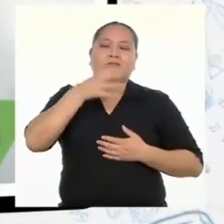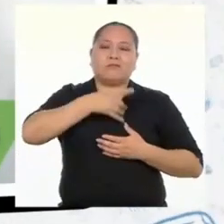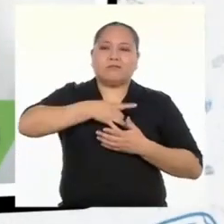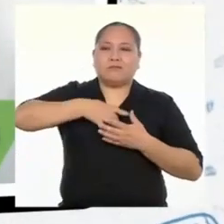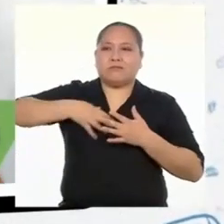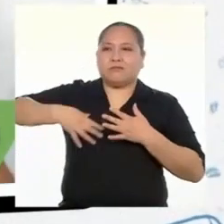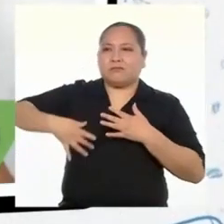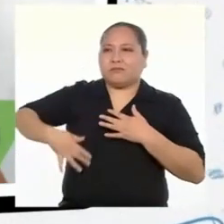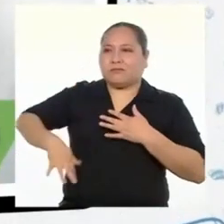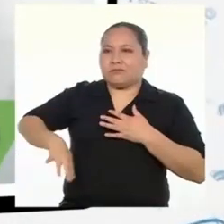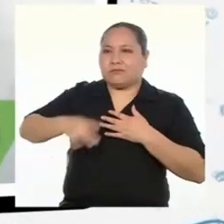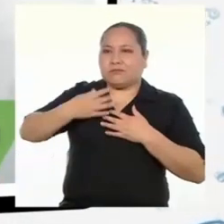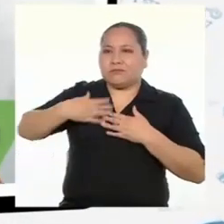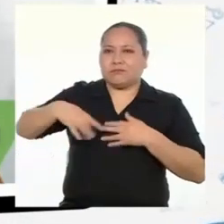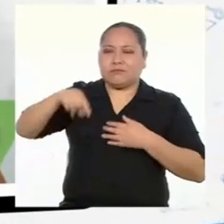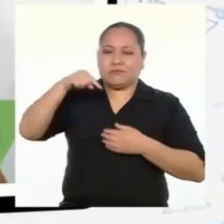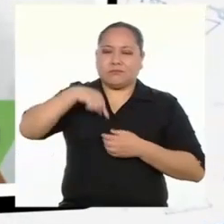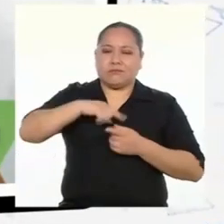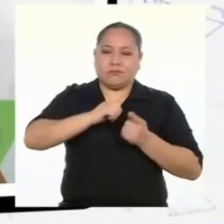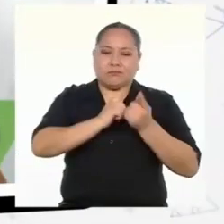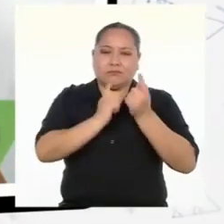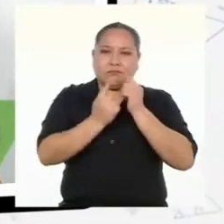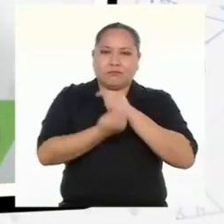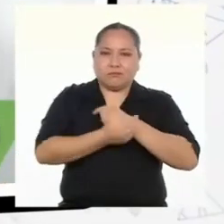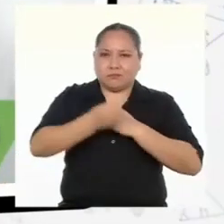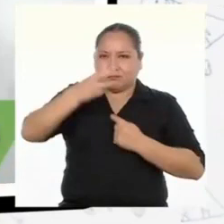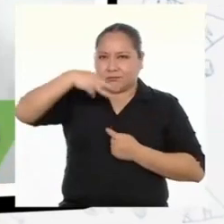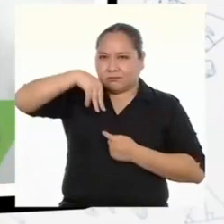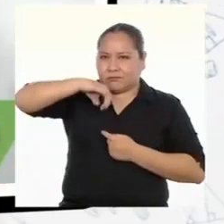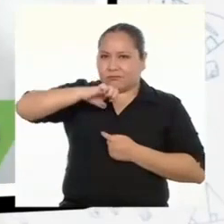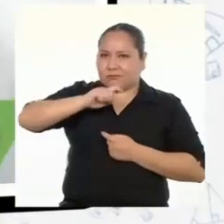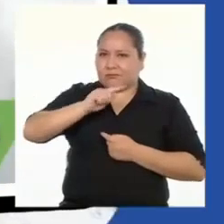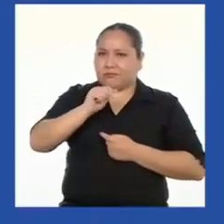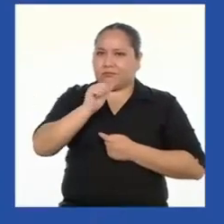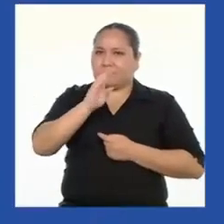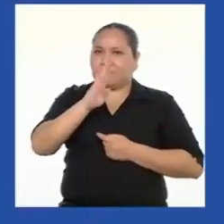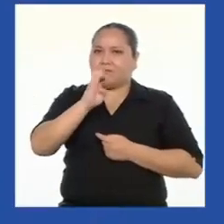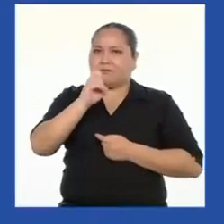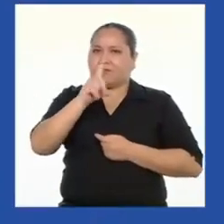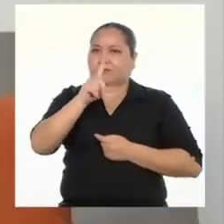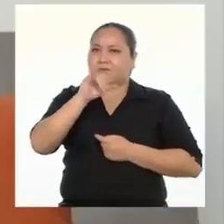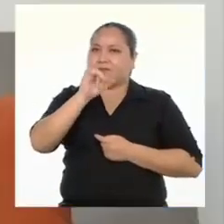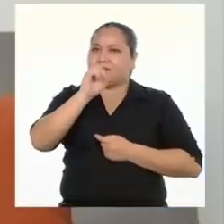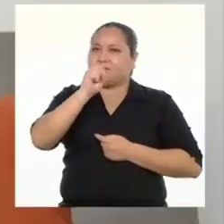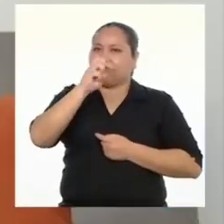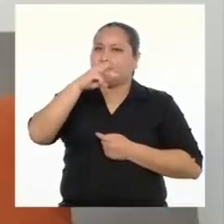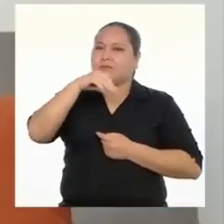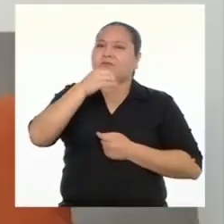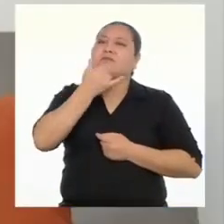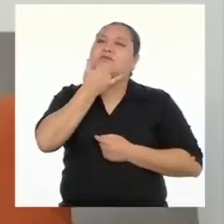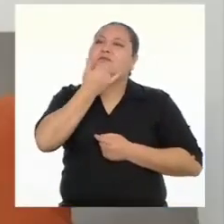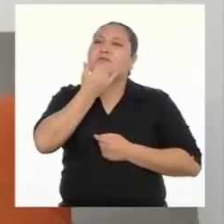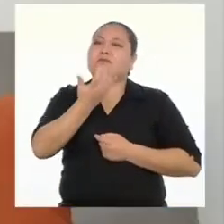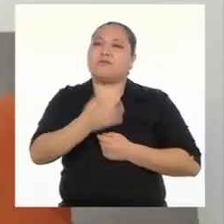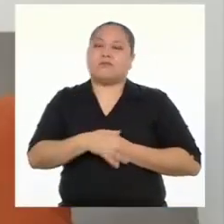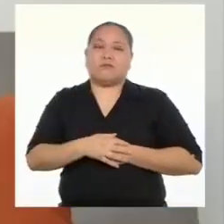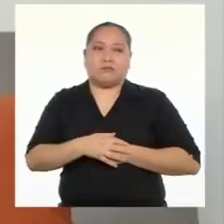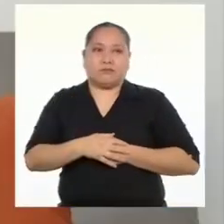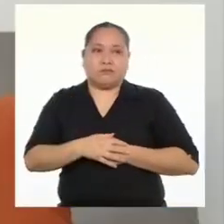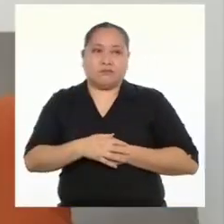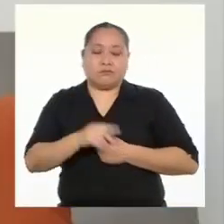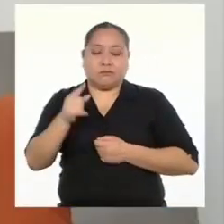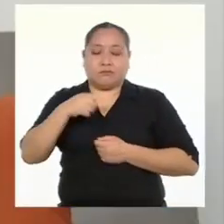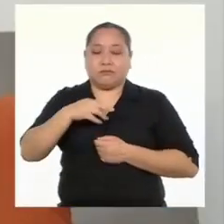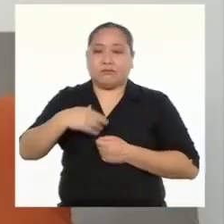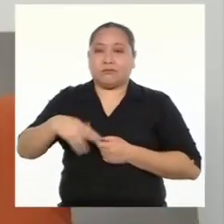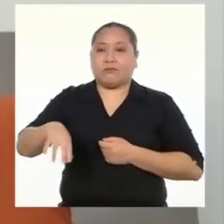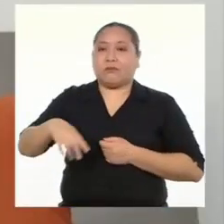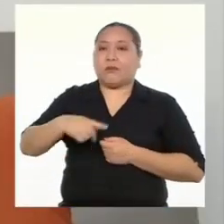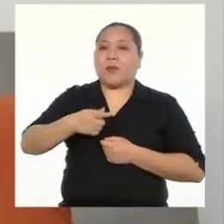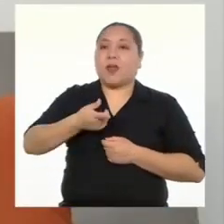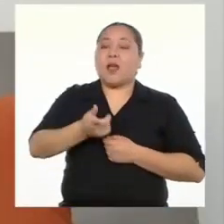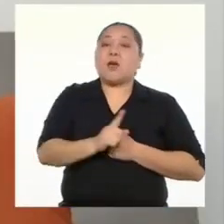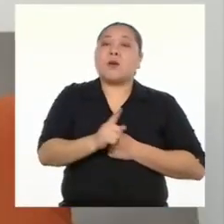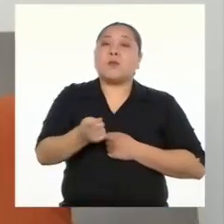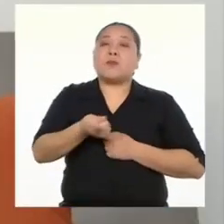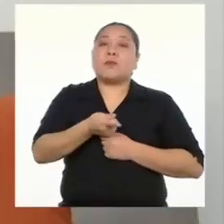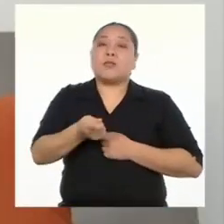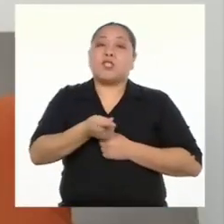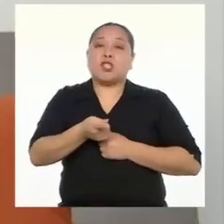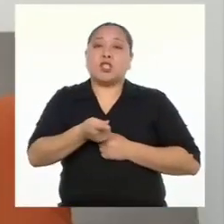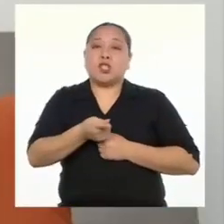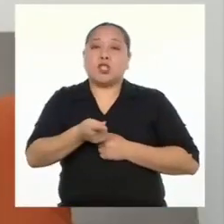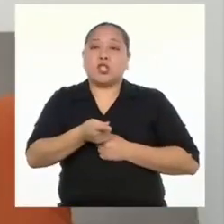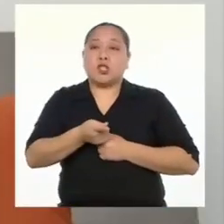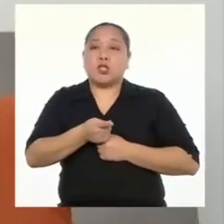desechos que se generan producto del metabolismo? Lo eliminamos a través de la orina. La orina